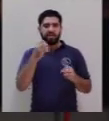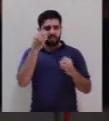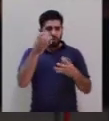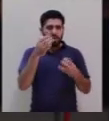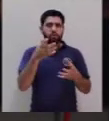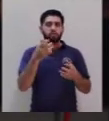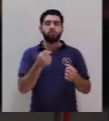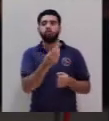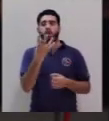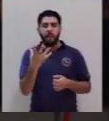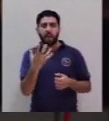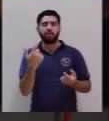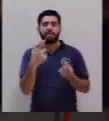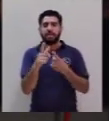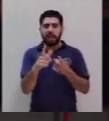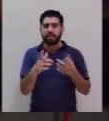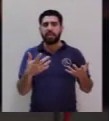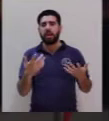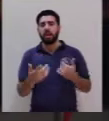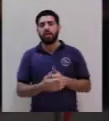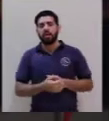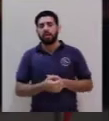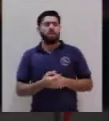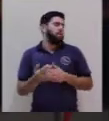lenguaje. Aquí pueden poner información de números,